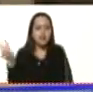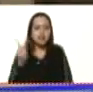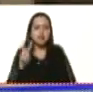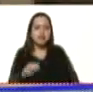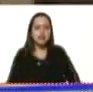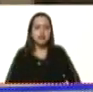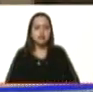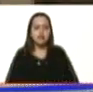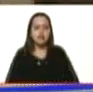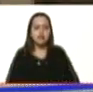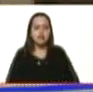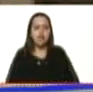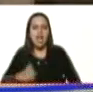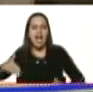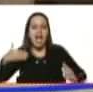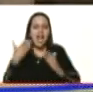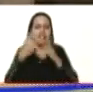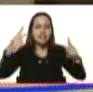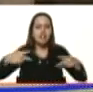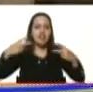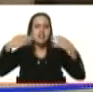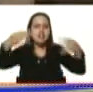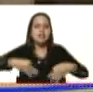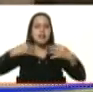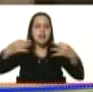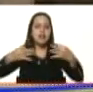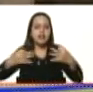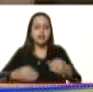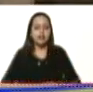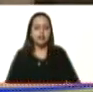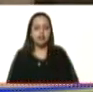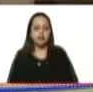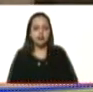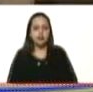venezolana! ¡Hasta la victoria siempre!